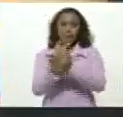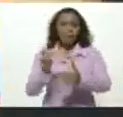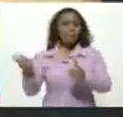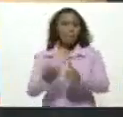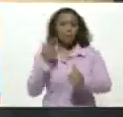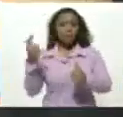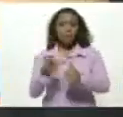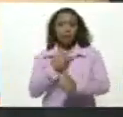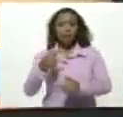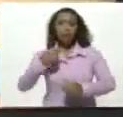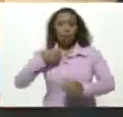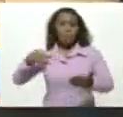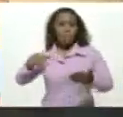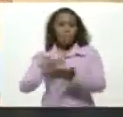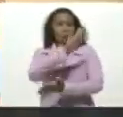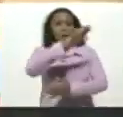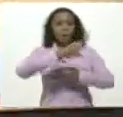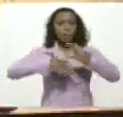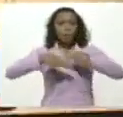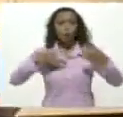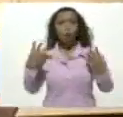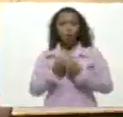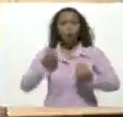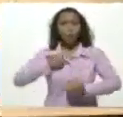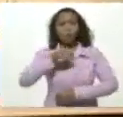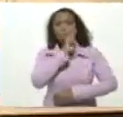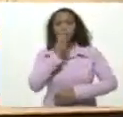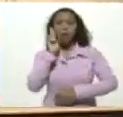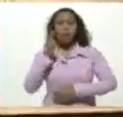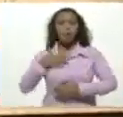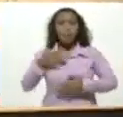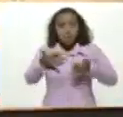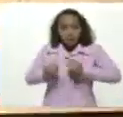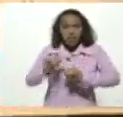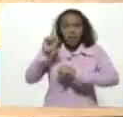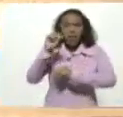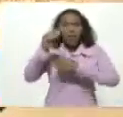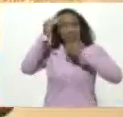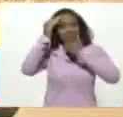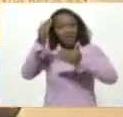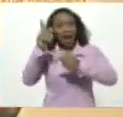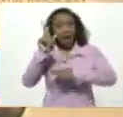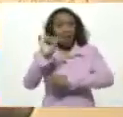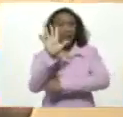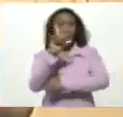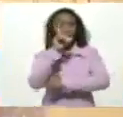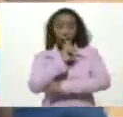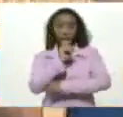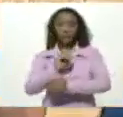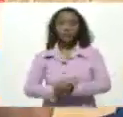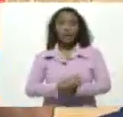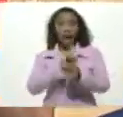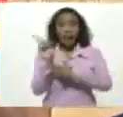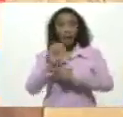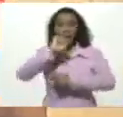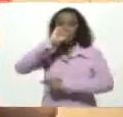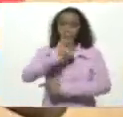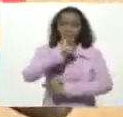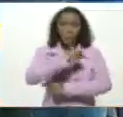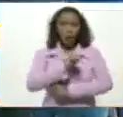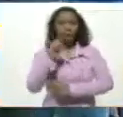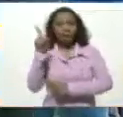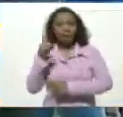principio fui impulsador de la revolución junto con mi madre. Por cierto, mi hija Luisiana le mandó saludos, que tiene 5 añitos. Cinco añitos. La ama como no